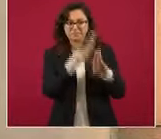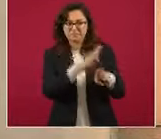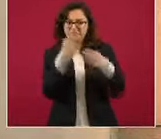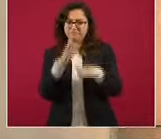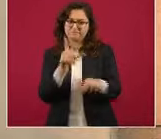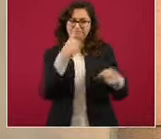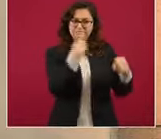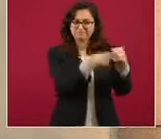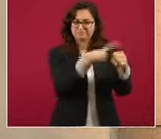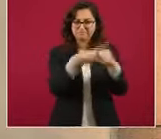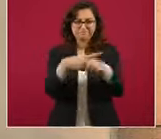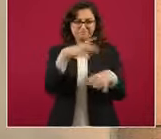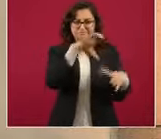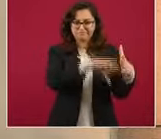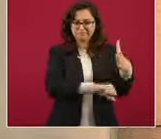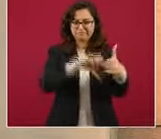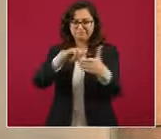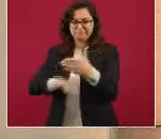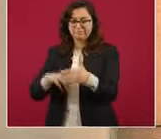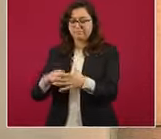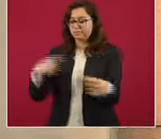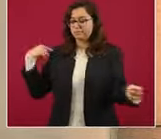en lo que va del año van